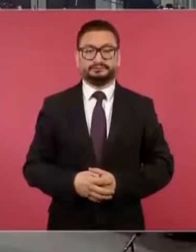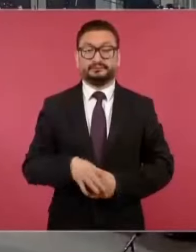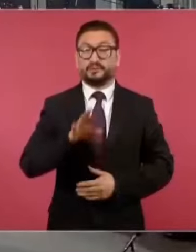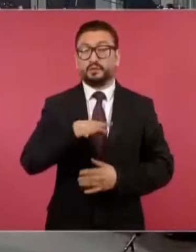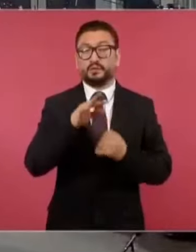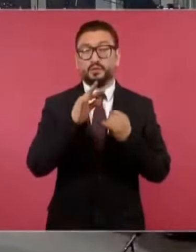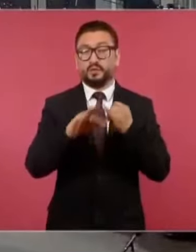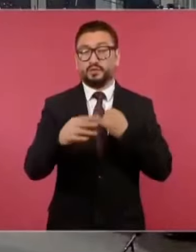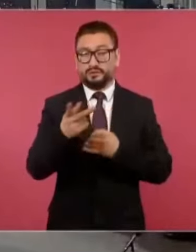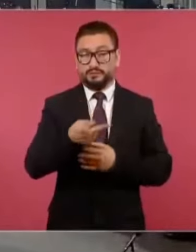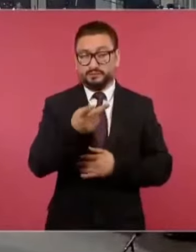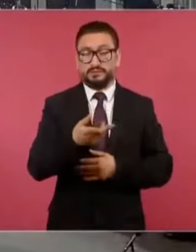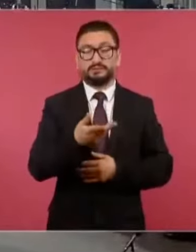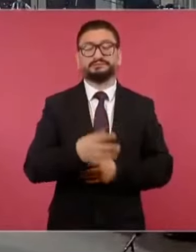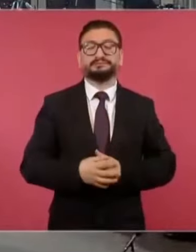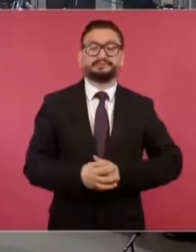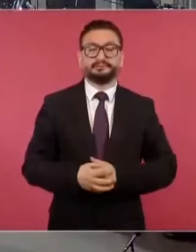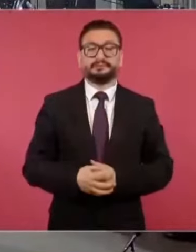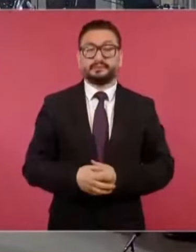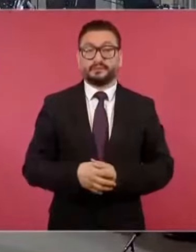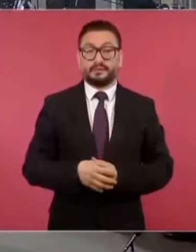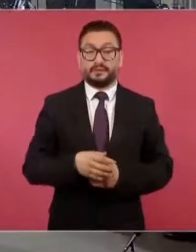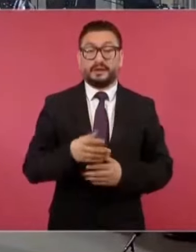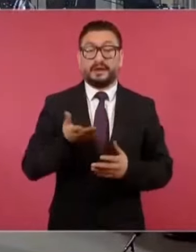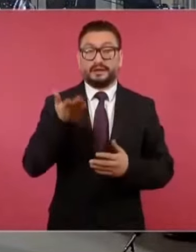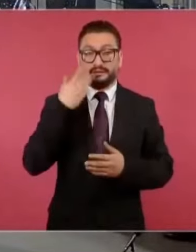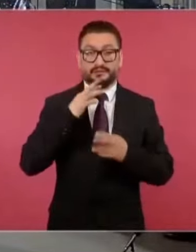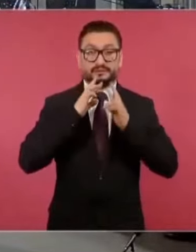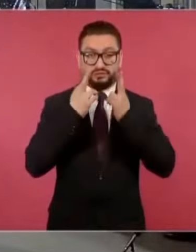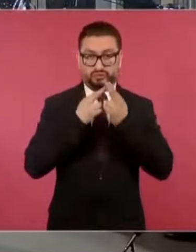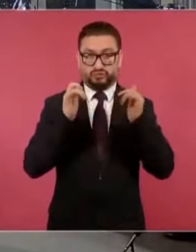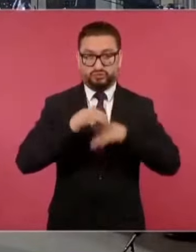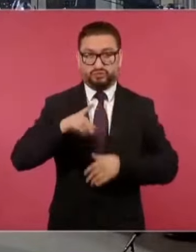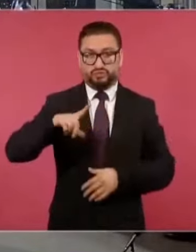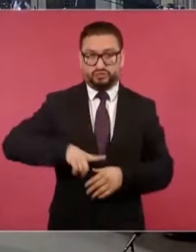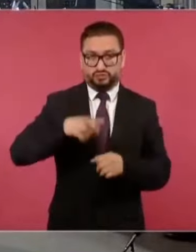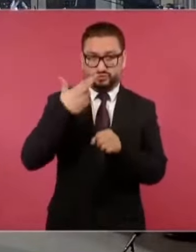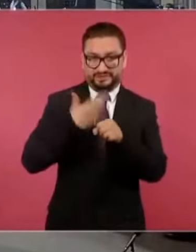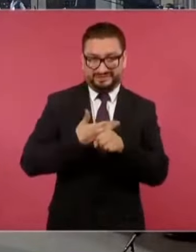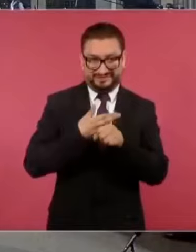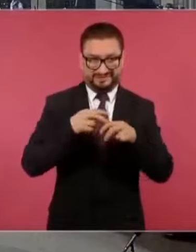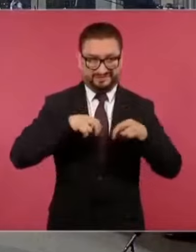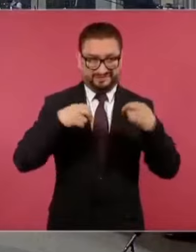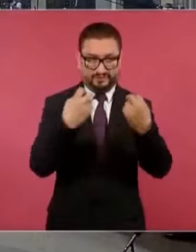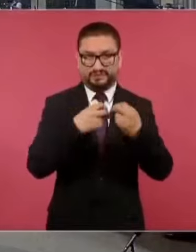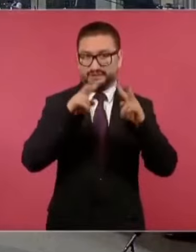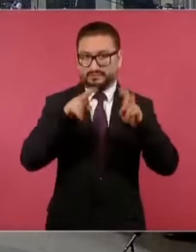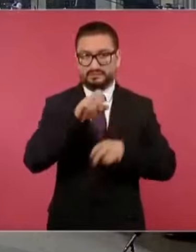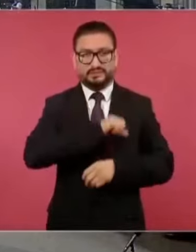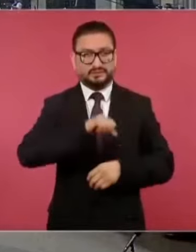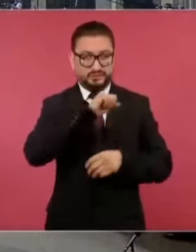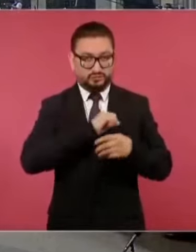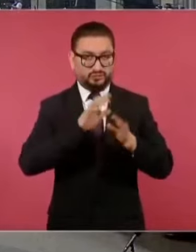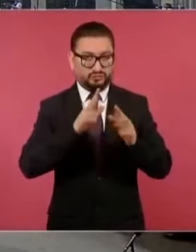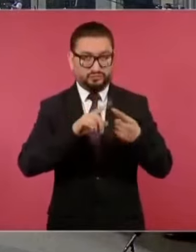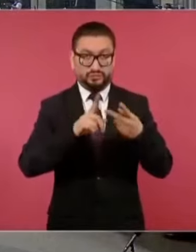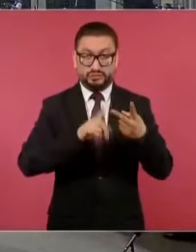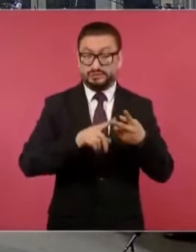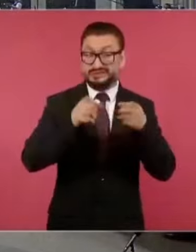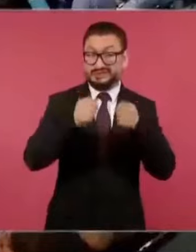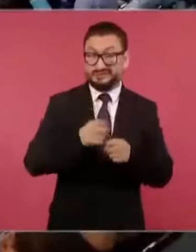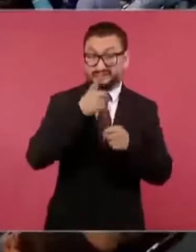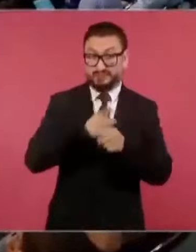Ya por último, presidente, preguntarle durante la reunión que sostuvo con los gobernadores, si además del tema de salud se habló del tema de seguridad